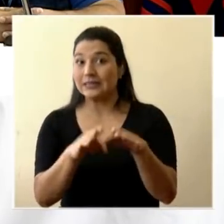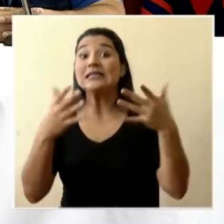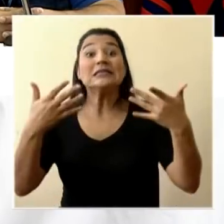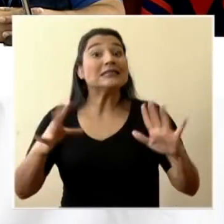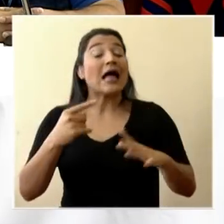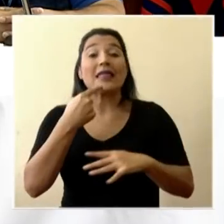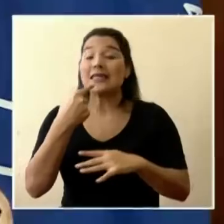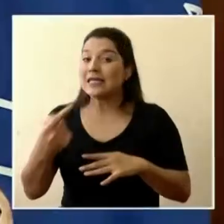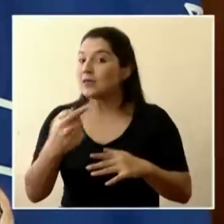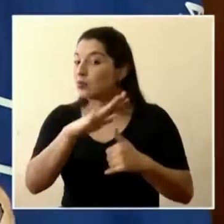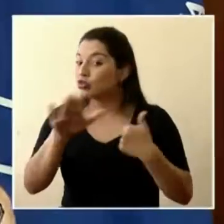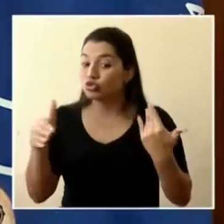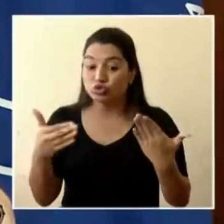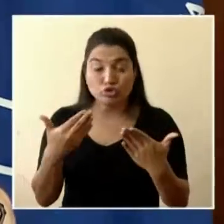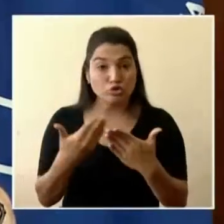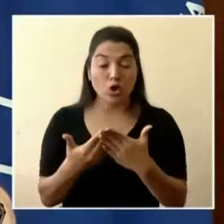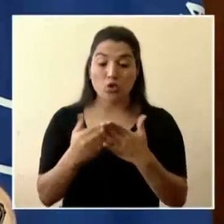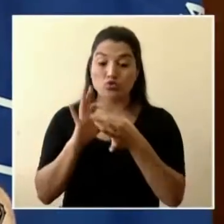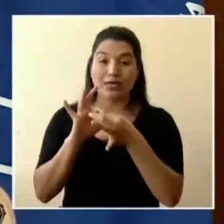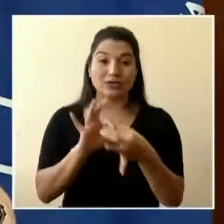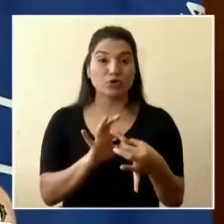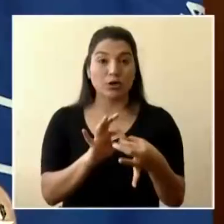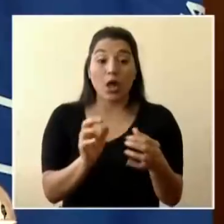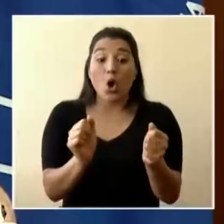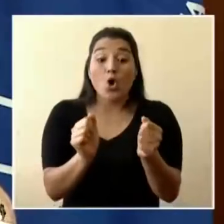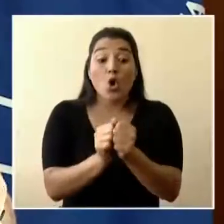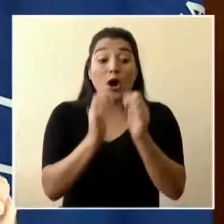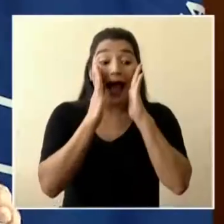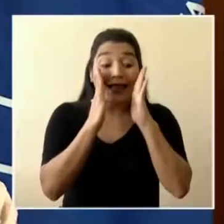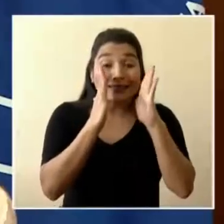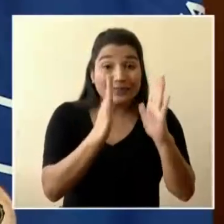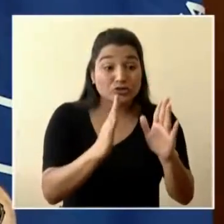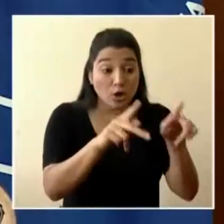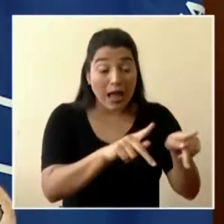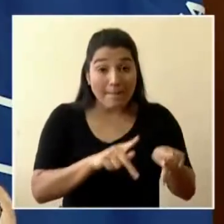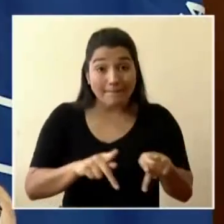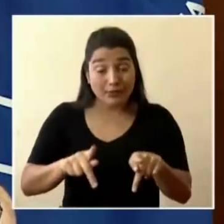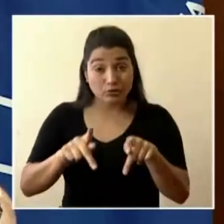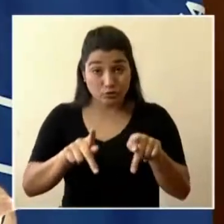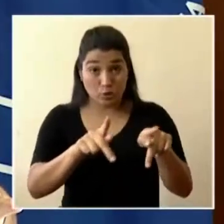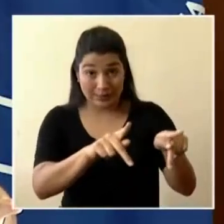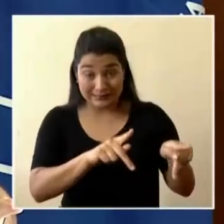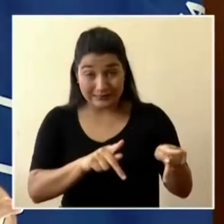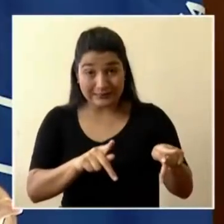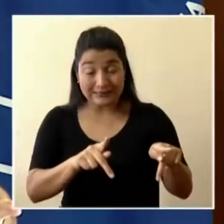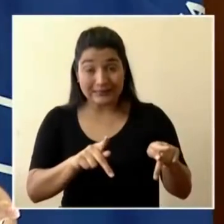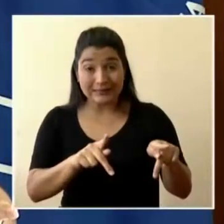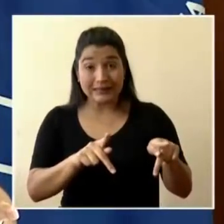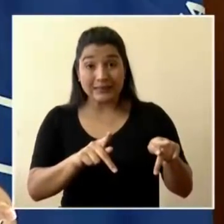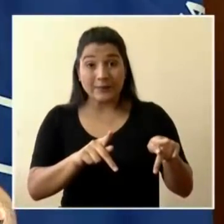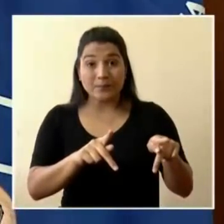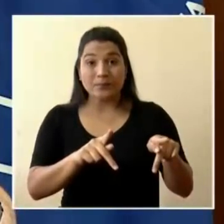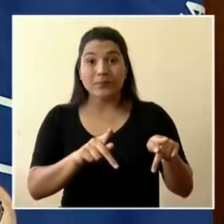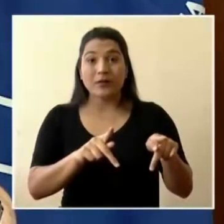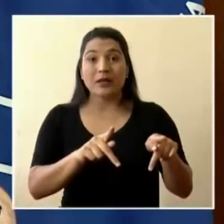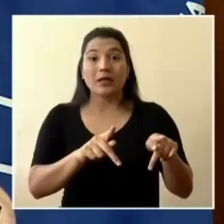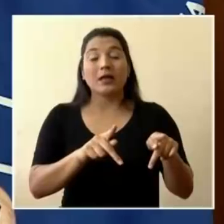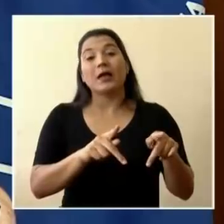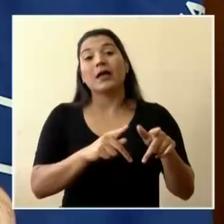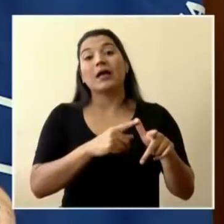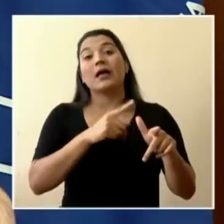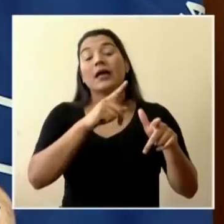lo que represente una atención al público de forma presencial. Disminuye el aforo al